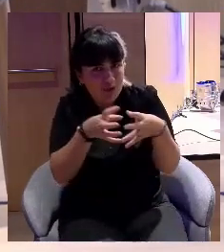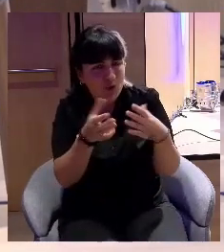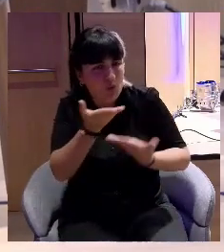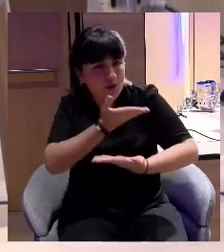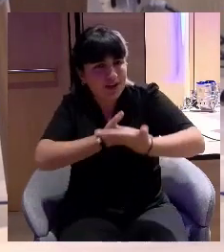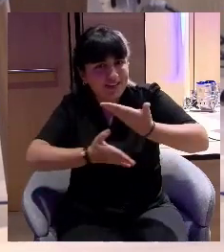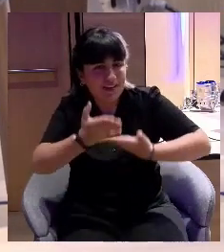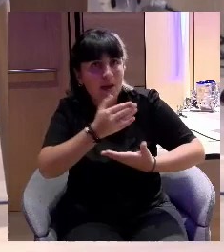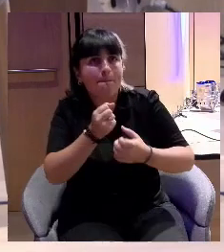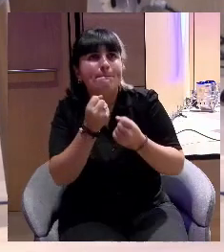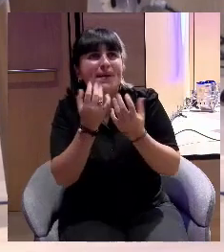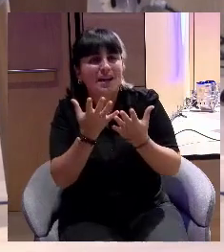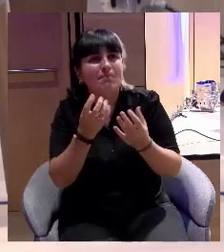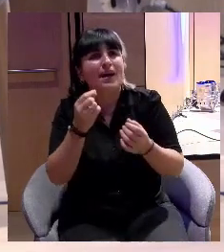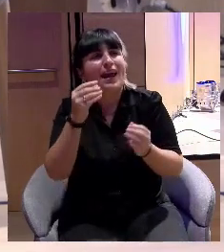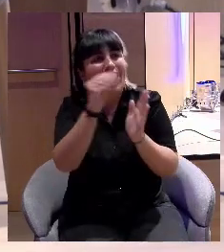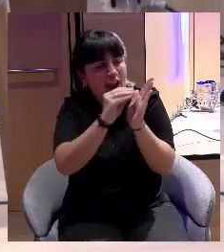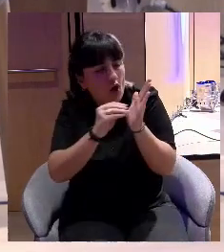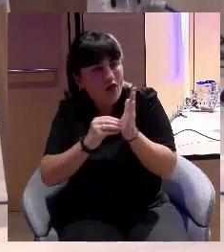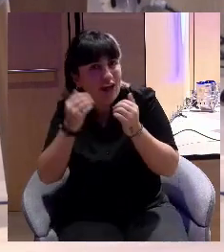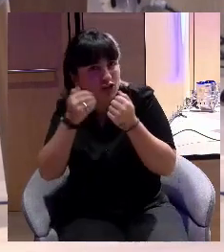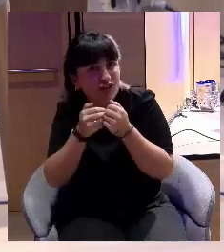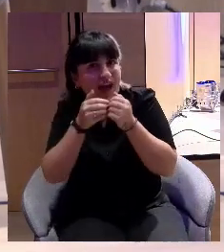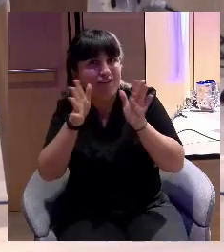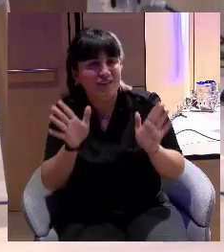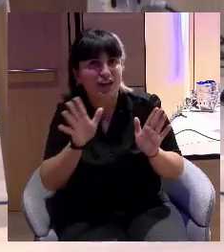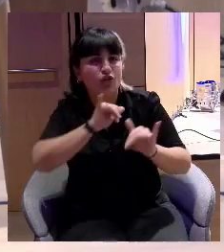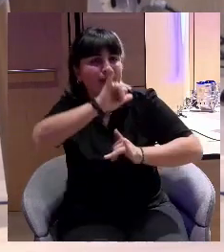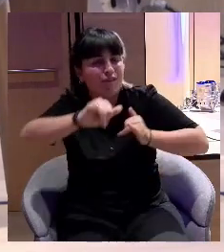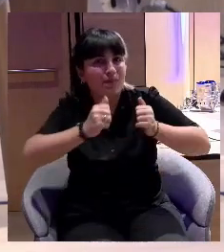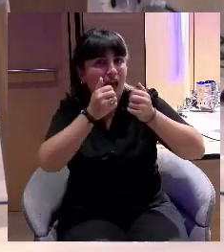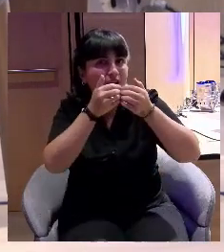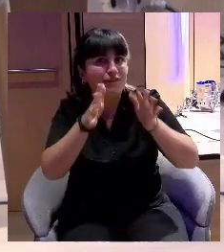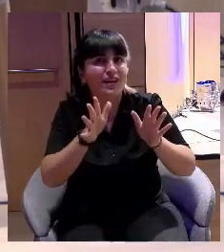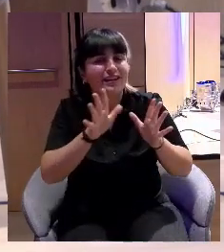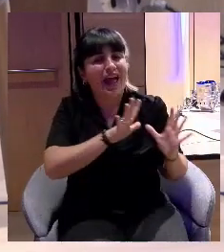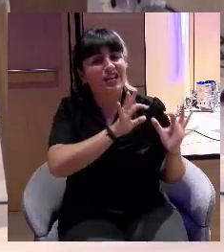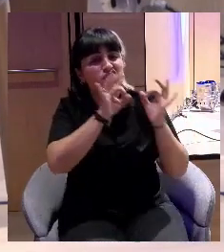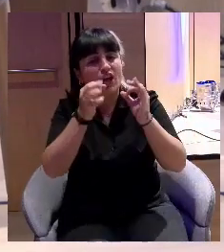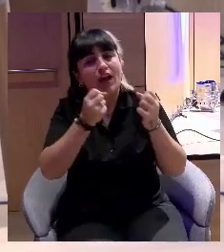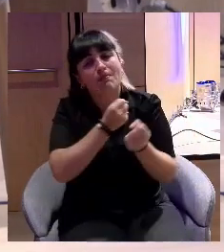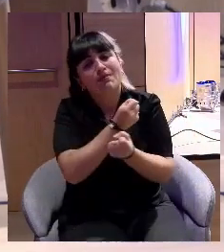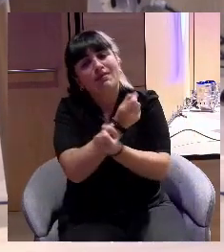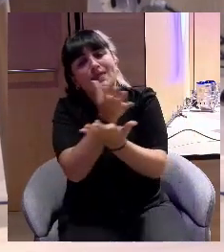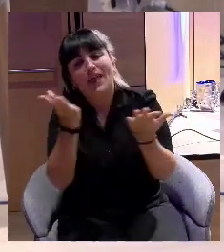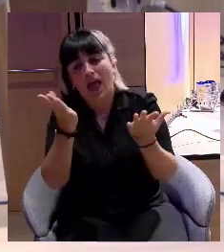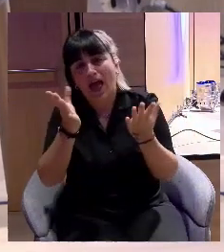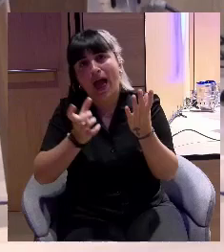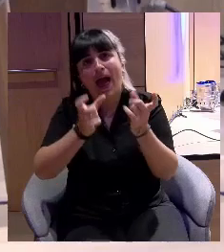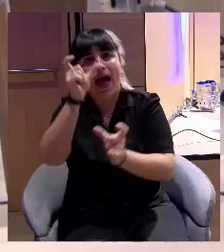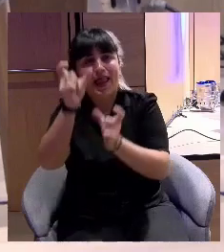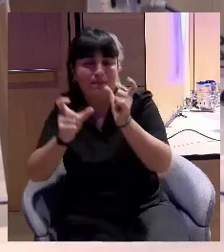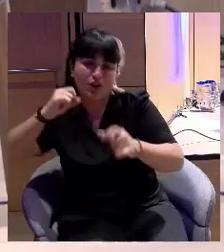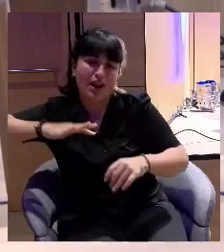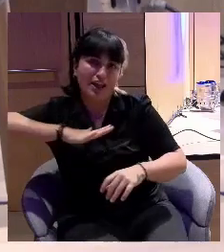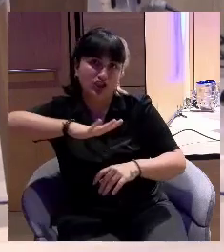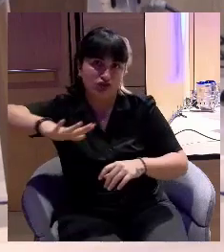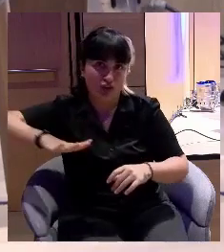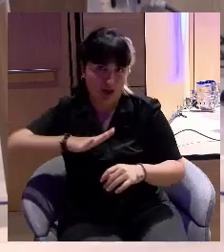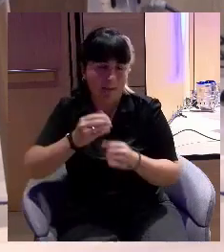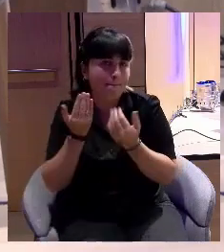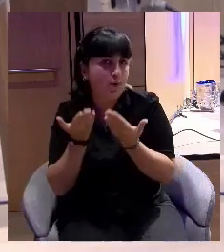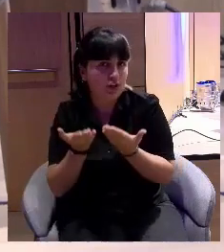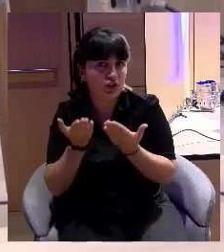pero es abierto en general porque todo lo que trabajamos está completamente a disposición, tanto los datos, pero de nuevo como la metodología del